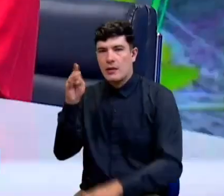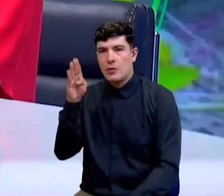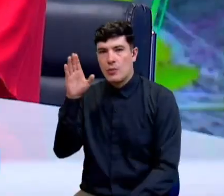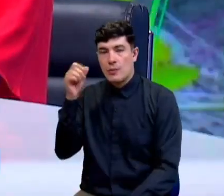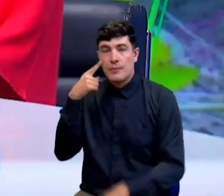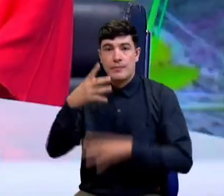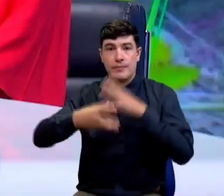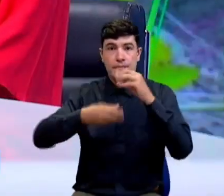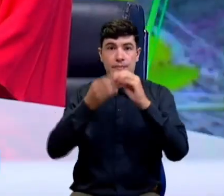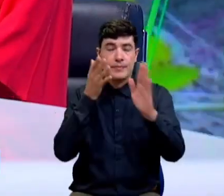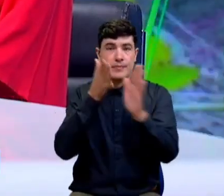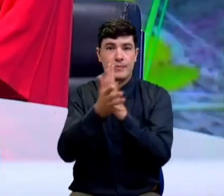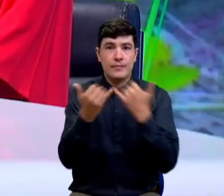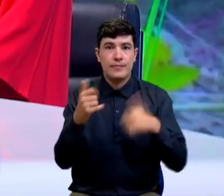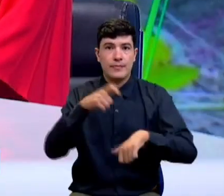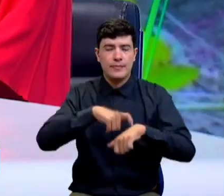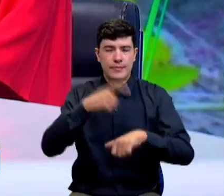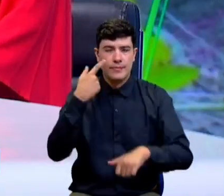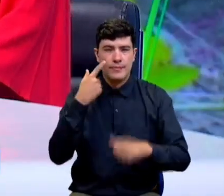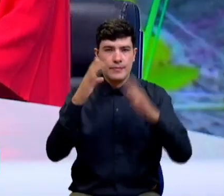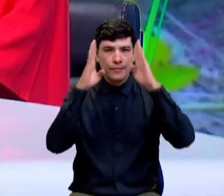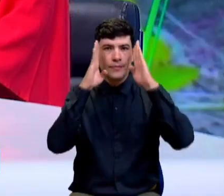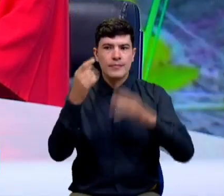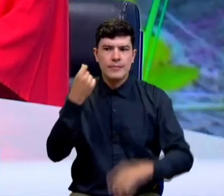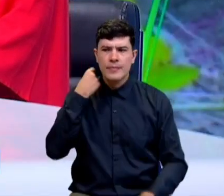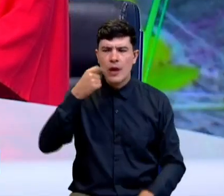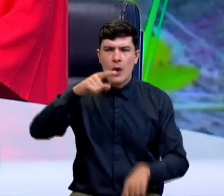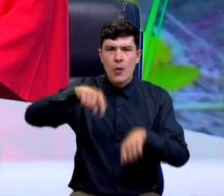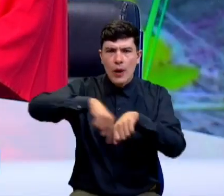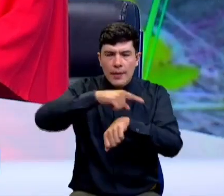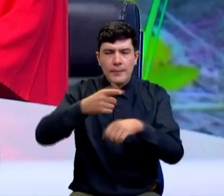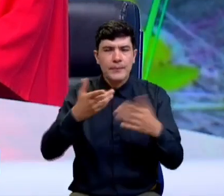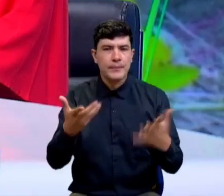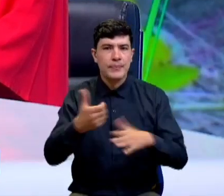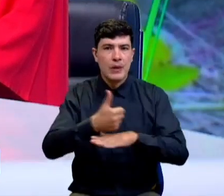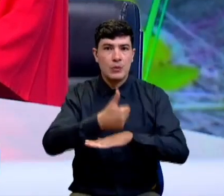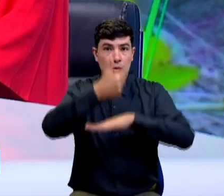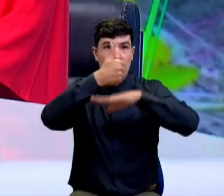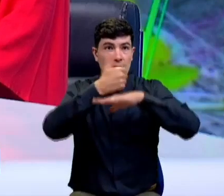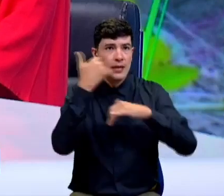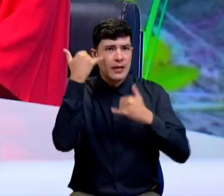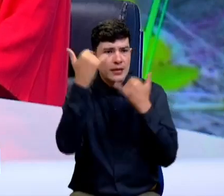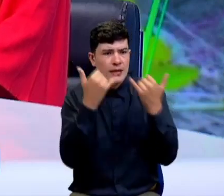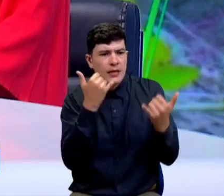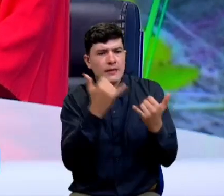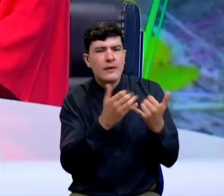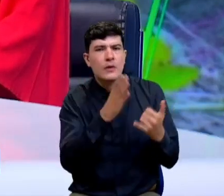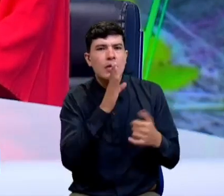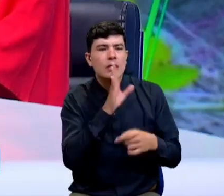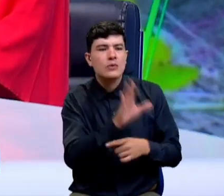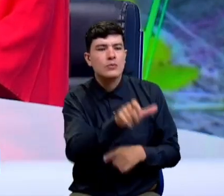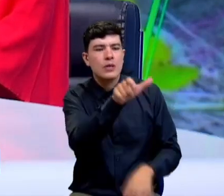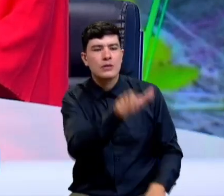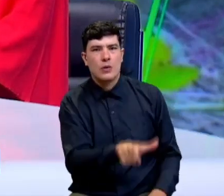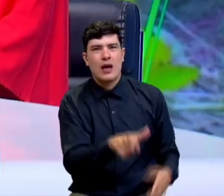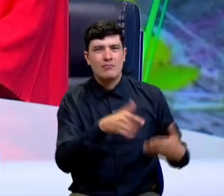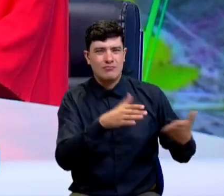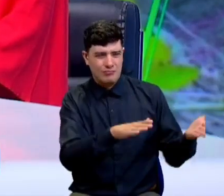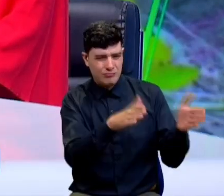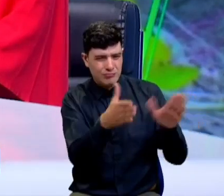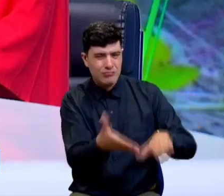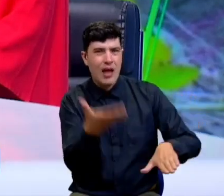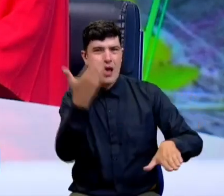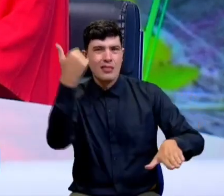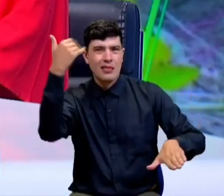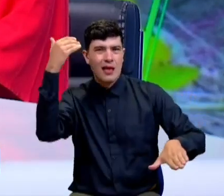Seguimos con más información a esta hora y mucha atención, que en las últimas horas las autoridades determinaron a quién corresponde el cuerpo que fue encontrado